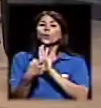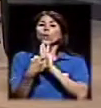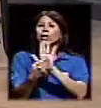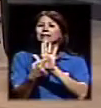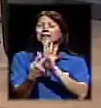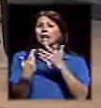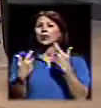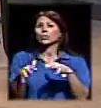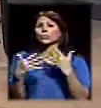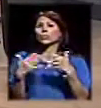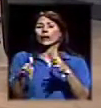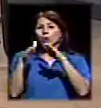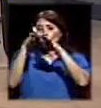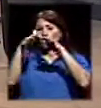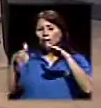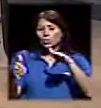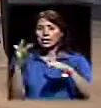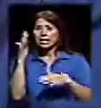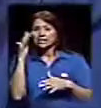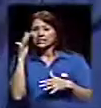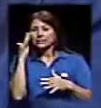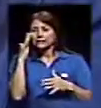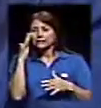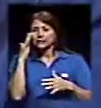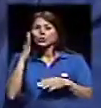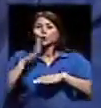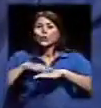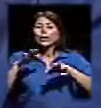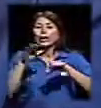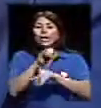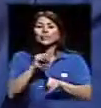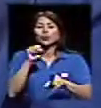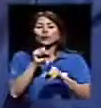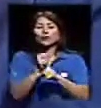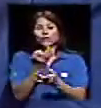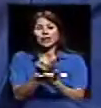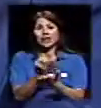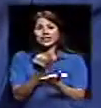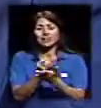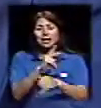Contraloría respecto de la situación financiera de la República,